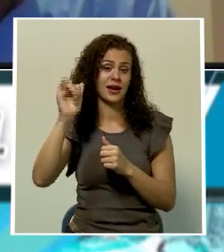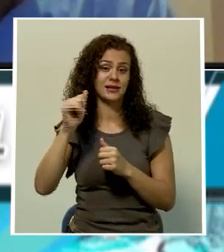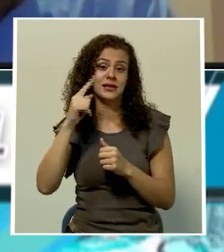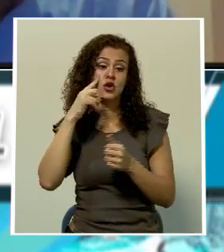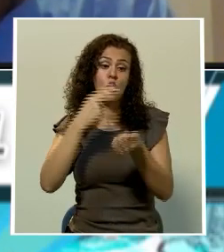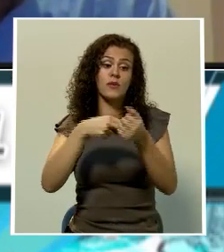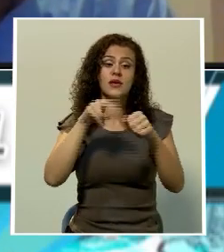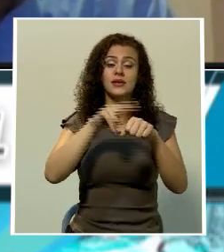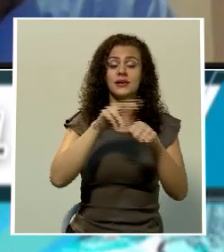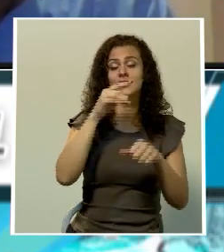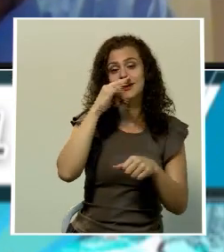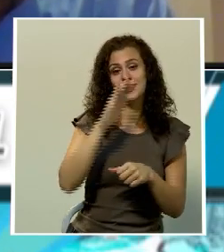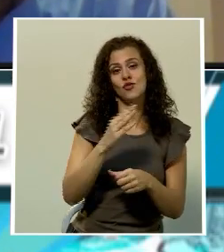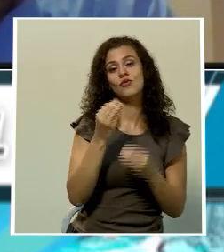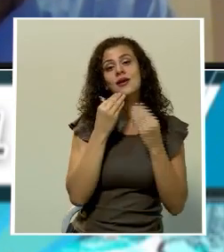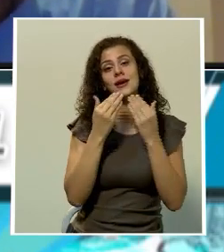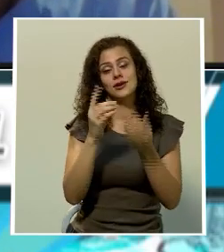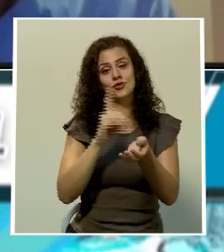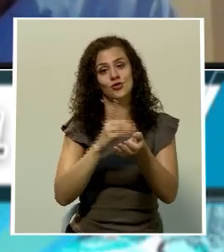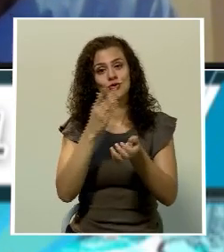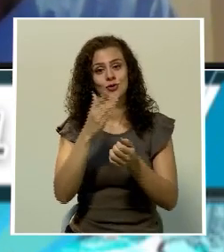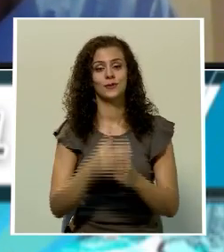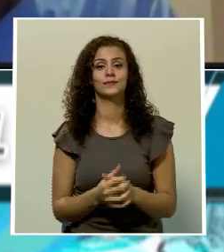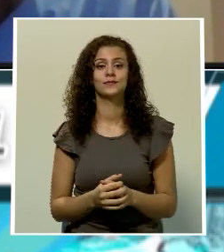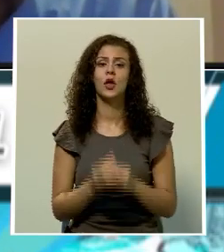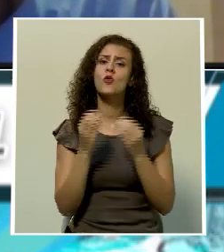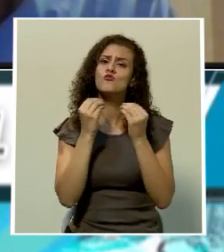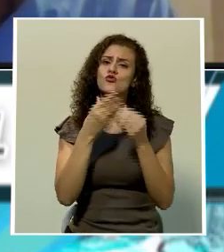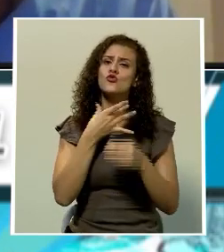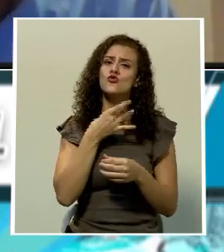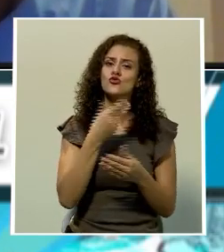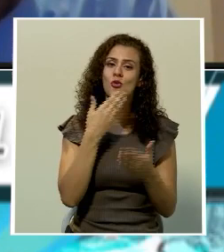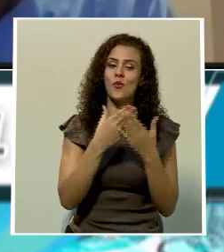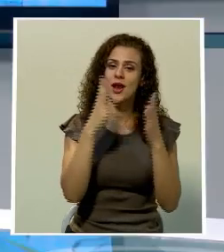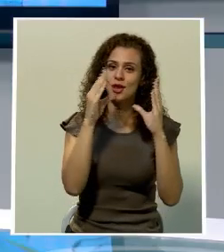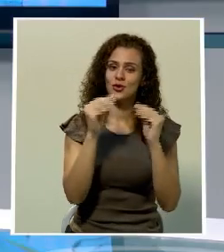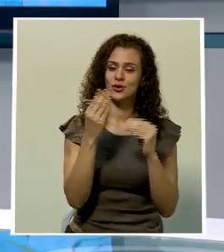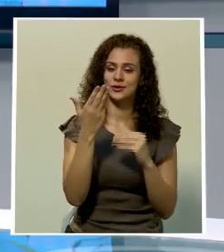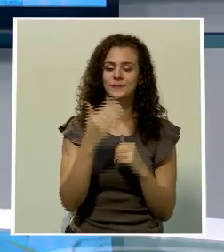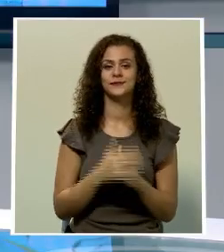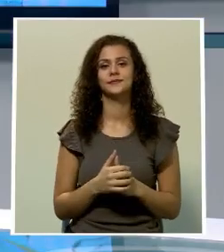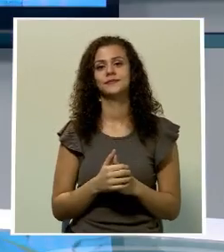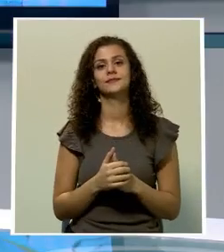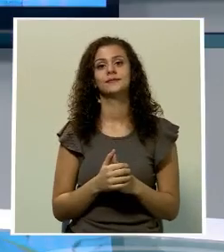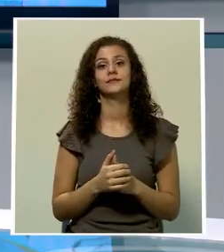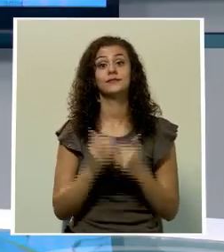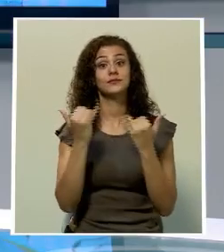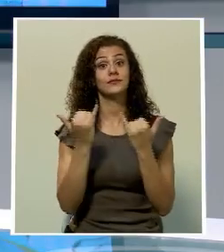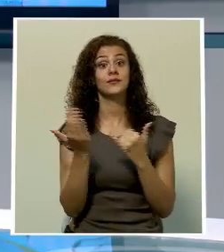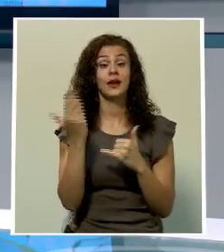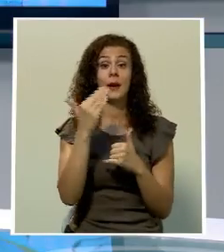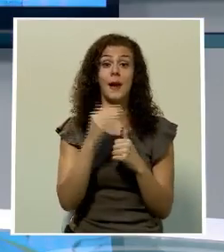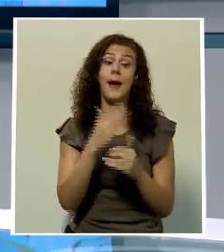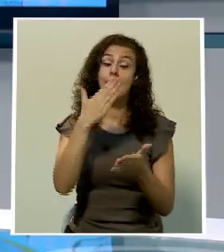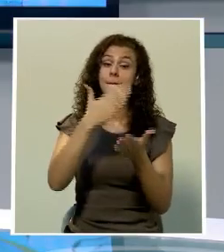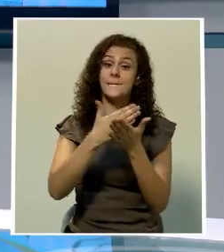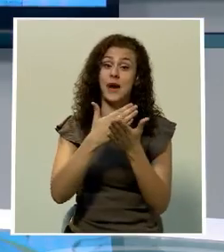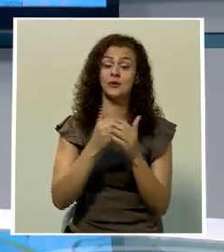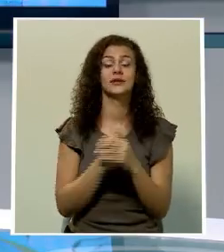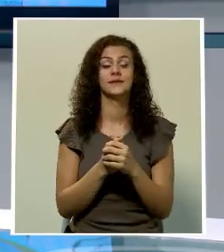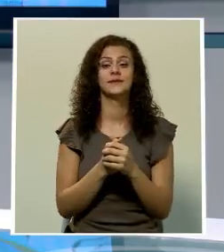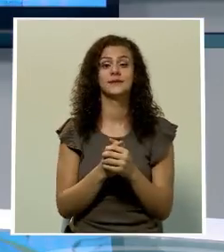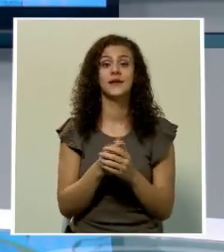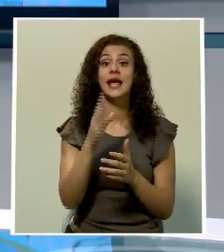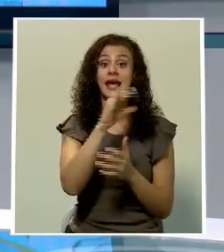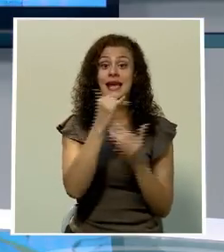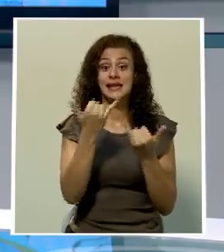Hospital Nacional de Niños. Gracias, doctor. Con mucho gusto, buenas noches. Vámonos a una pausa